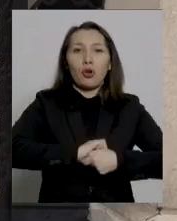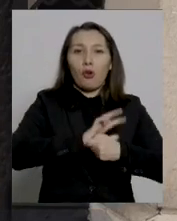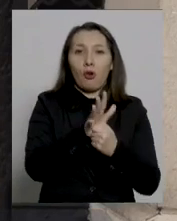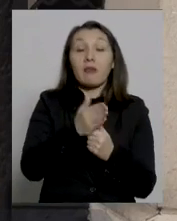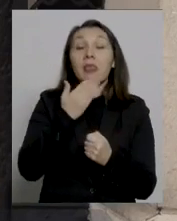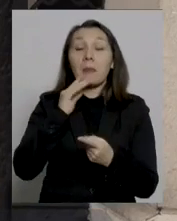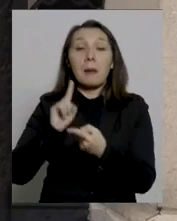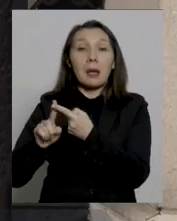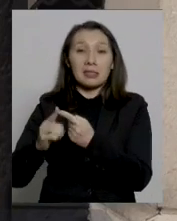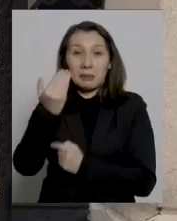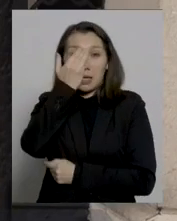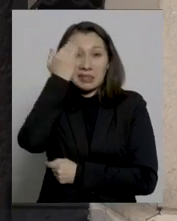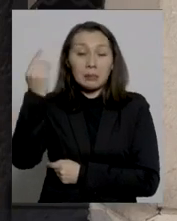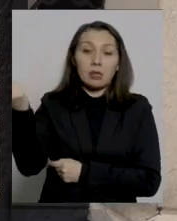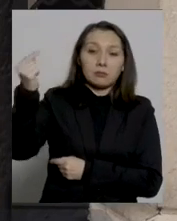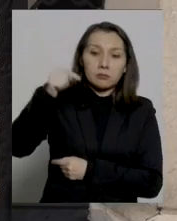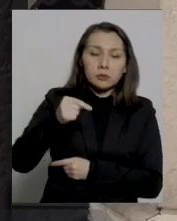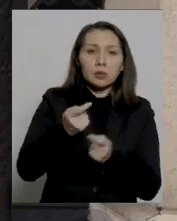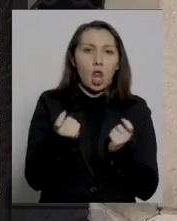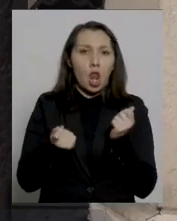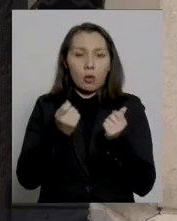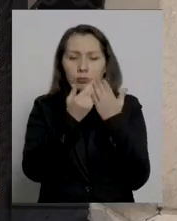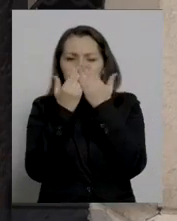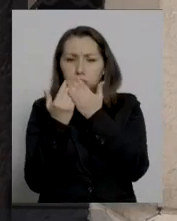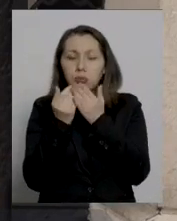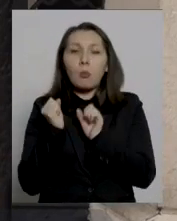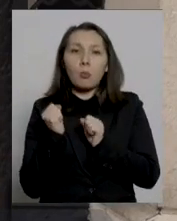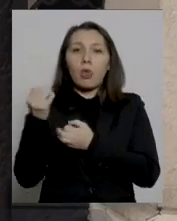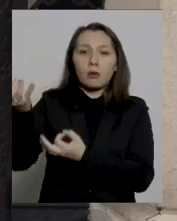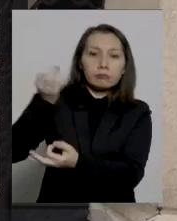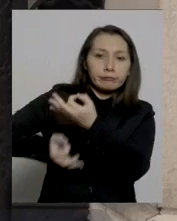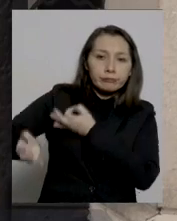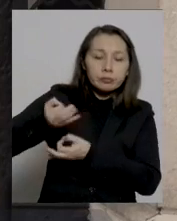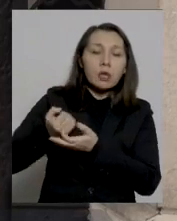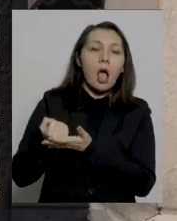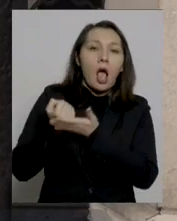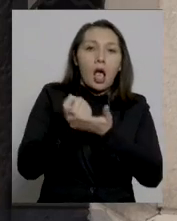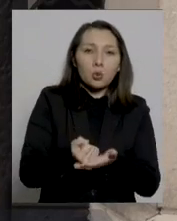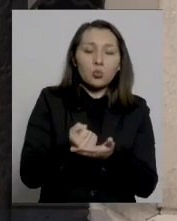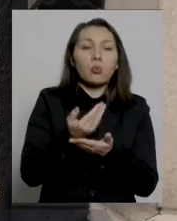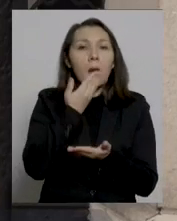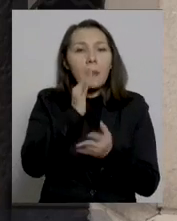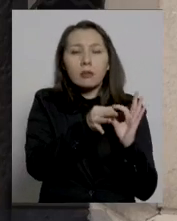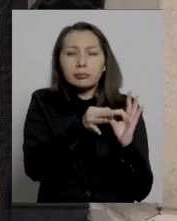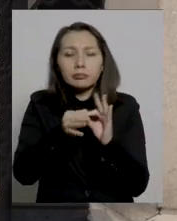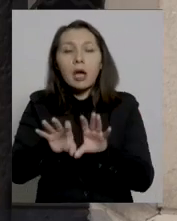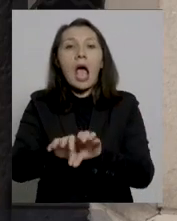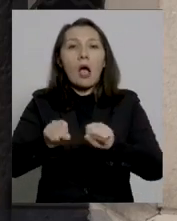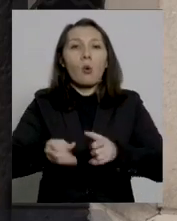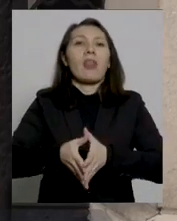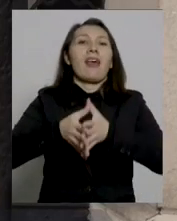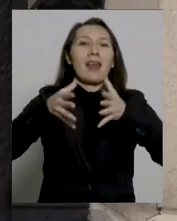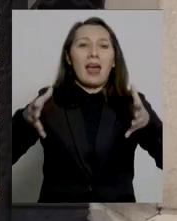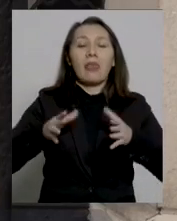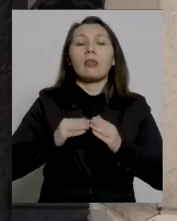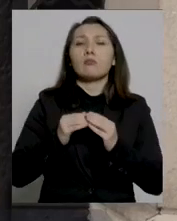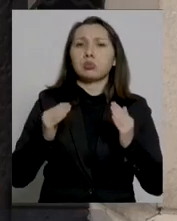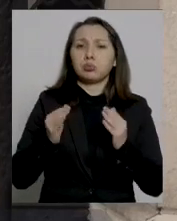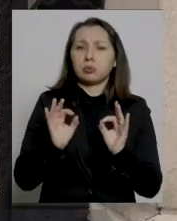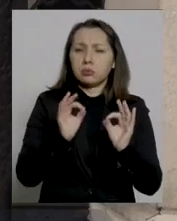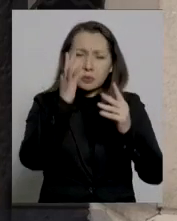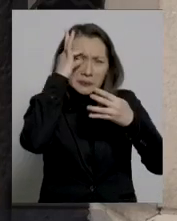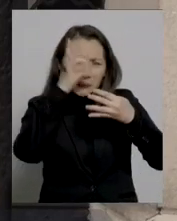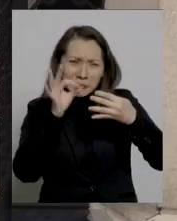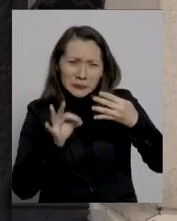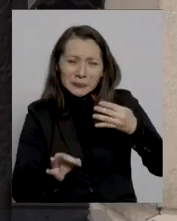con la participación de expertos técnicos y economistas que pudieron contribuir a definir un acuerdo amplio, con muchísimo nivel de